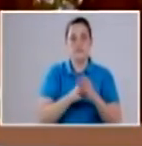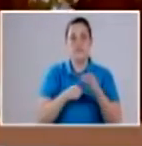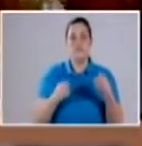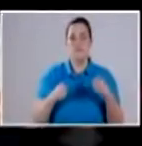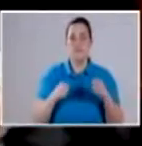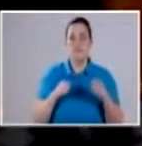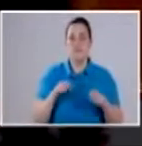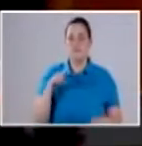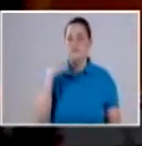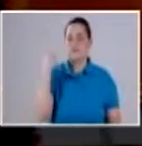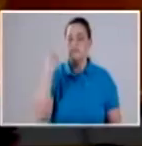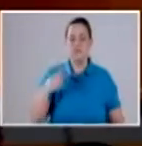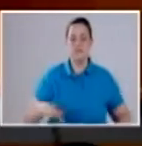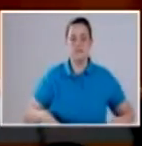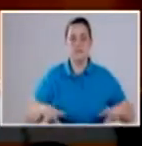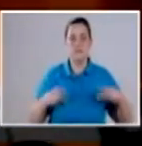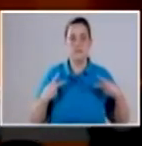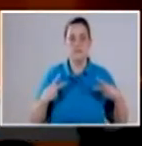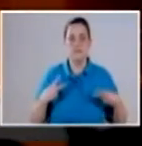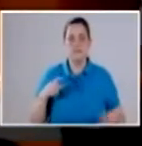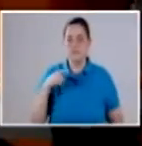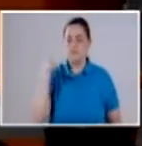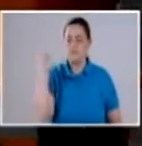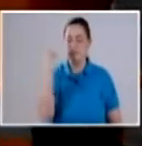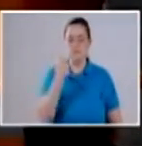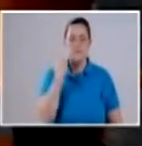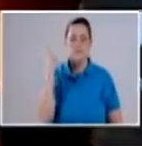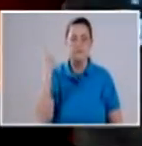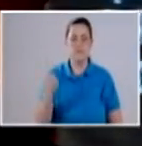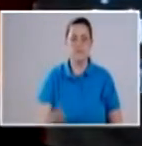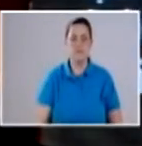todo lo que vivamos absolutamente